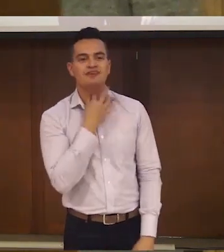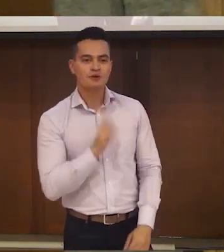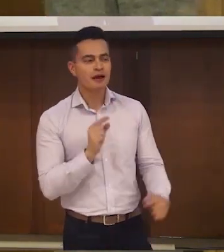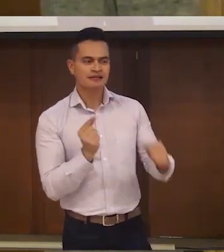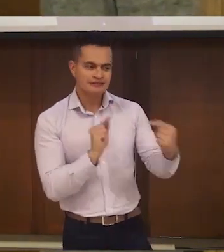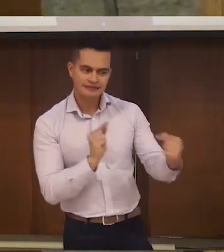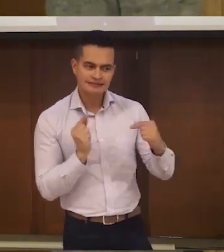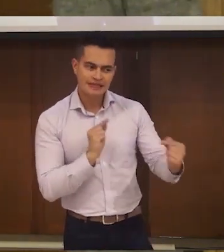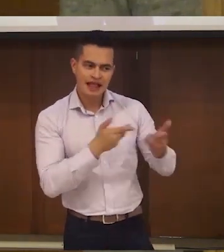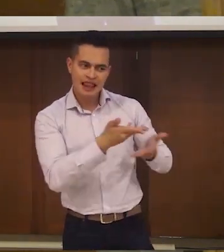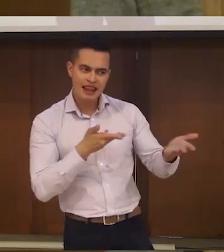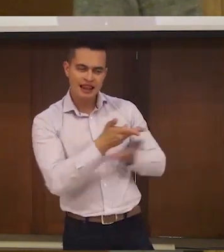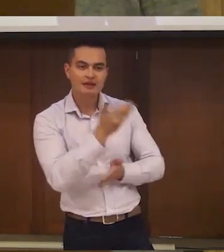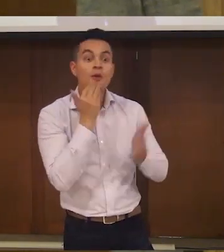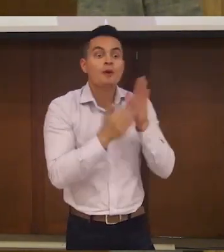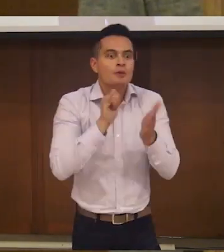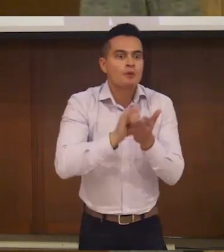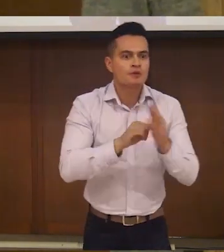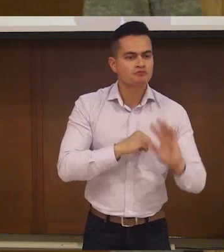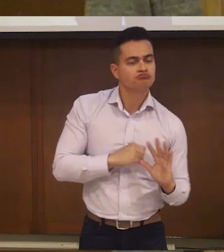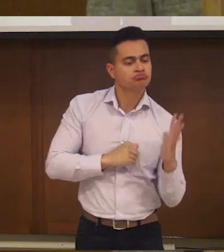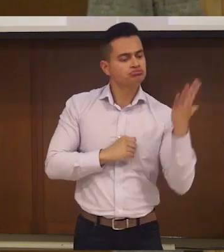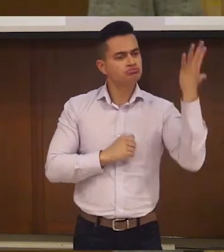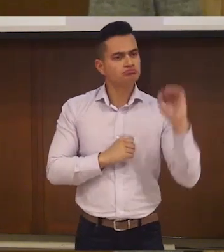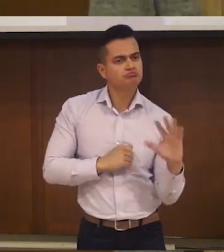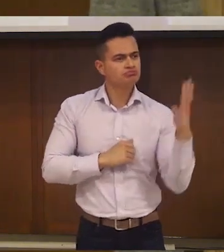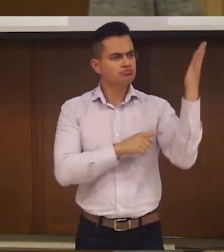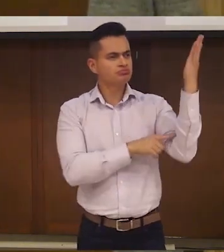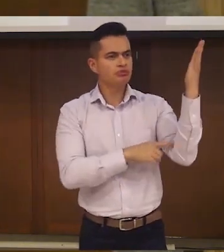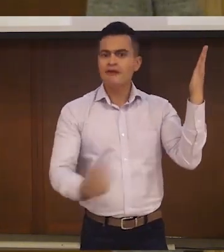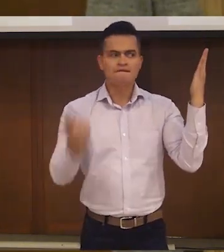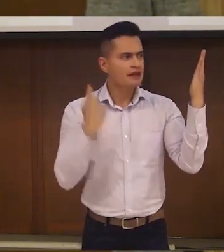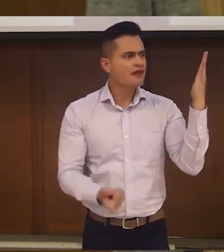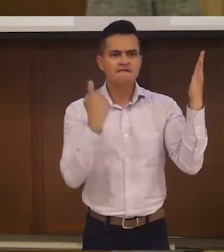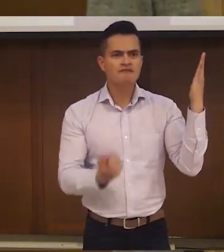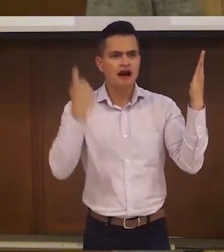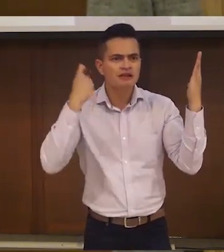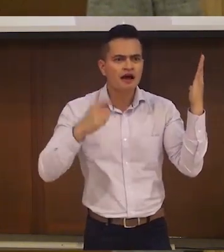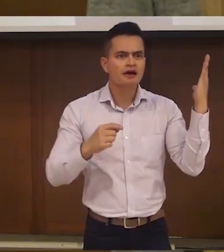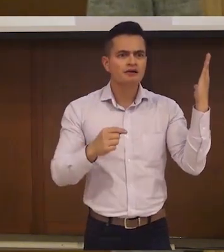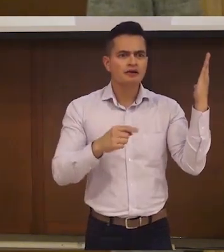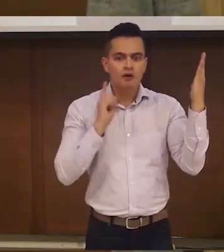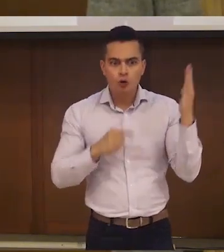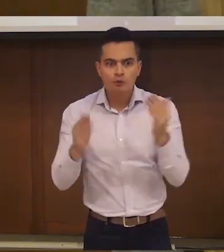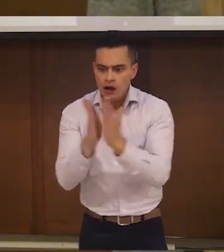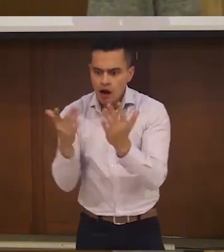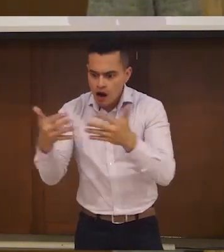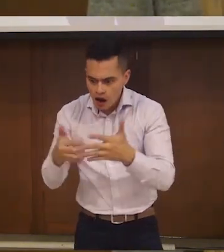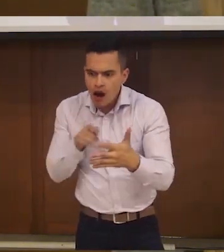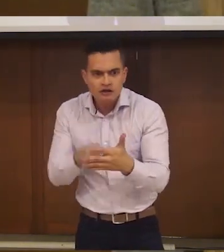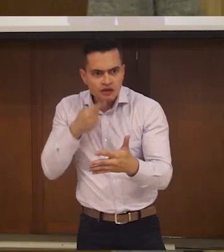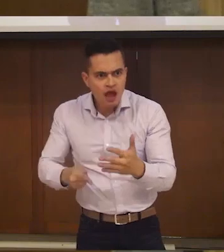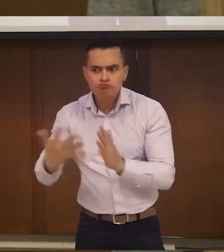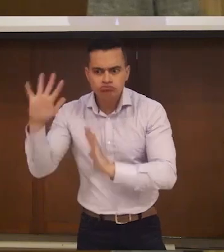graciosísimas porque, bueno, lo del árbol, que faltaban árboles, y ¿cómo faltan árboles? Sí, ahí hay árboles y acá en el dibujo no